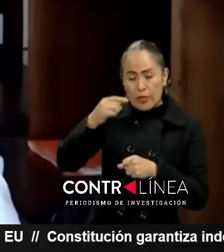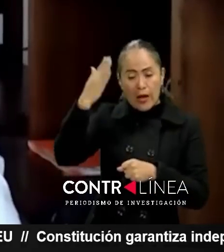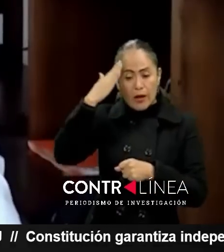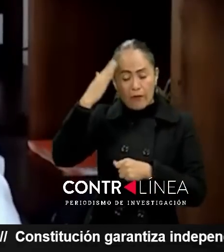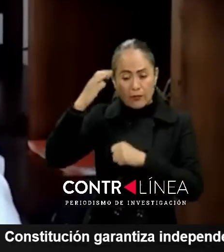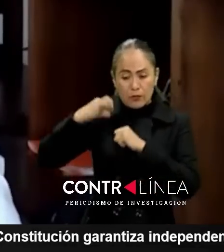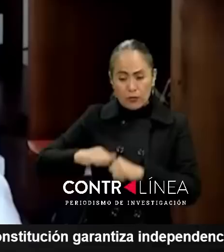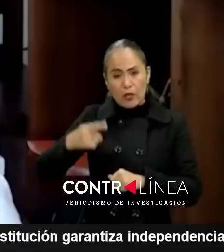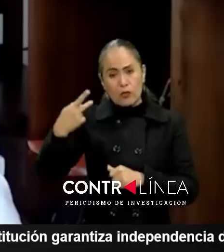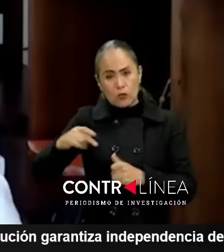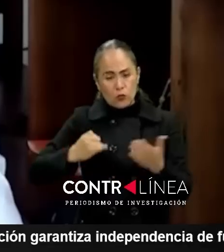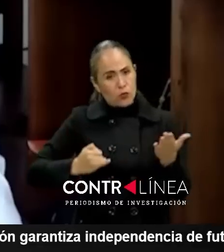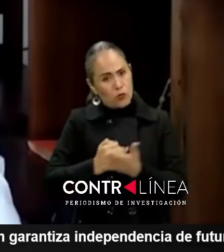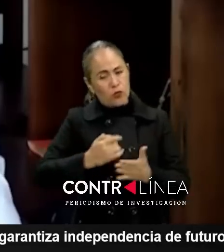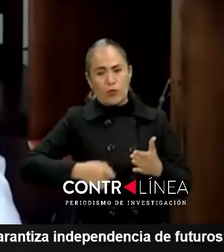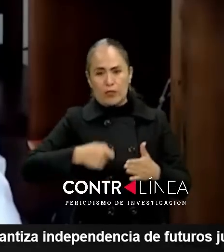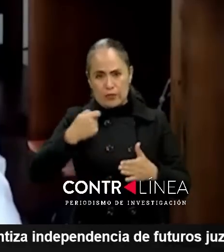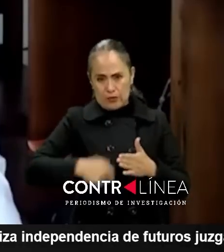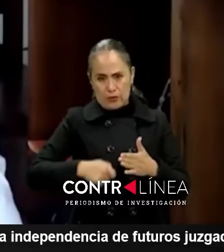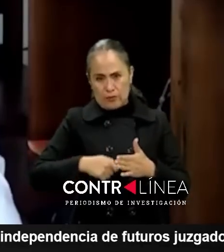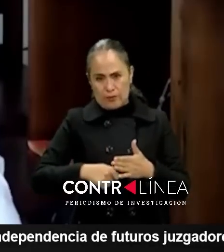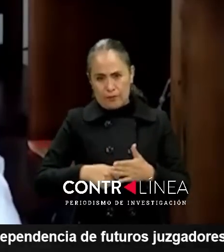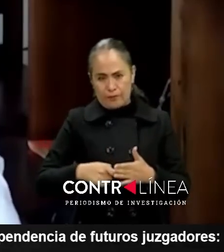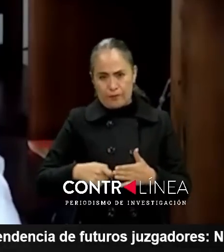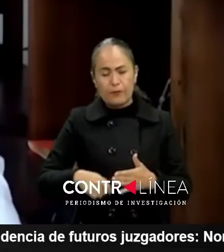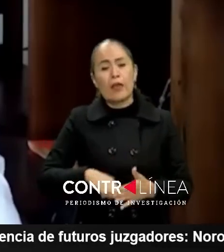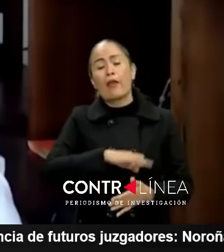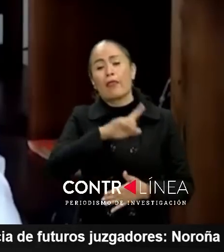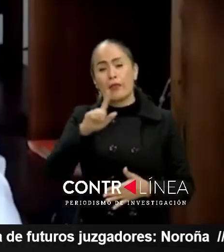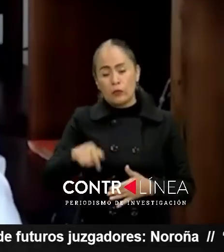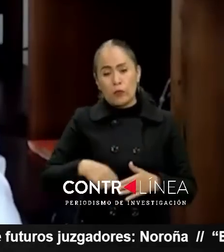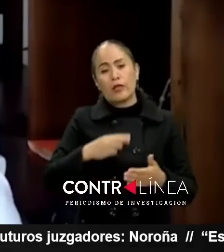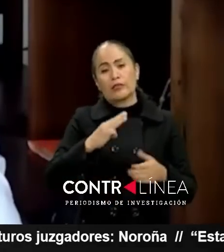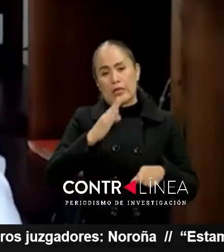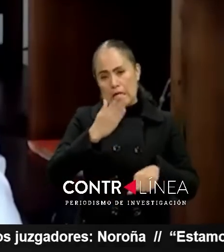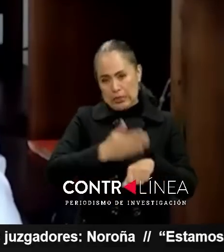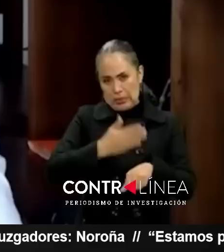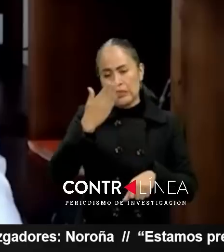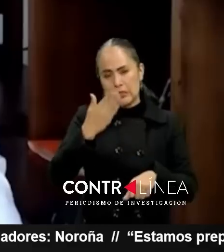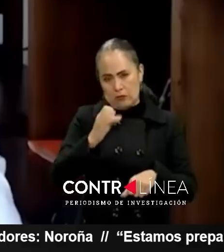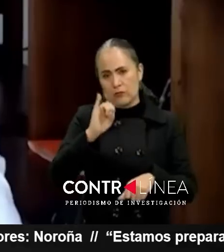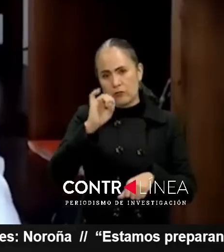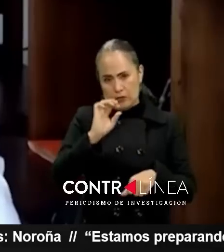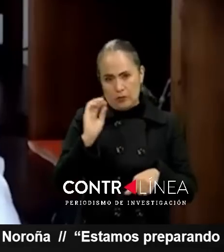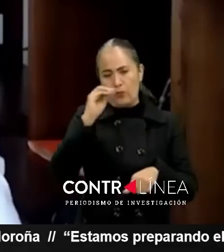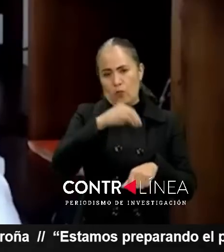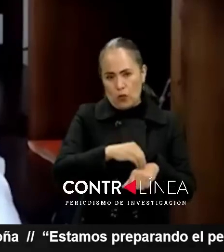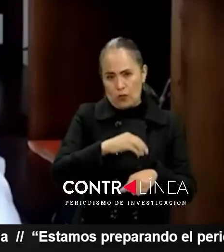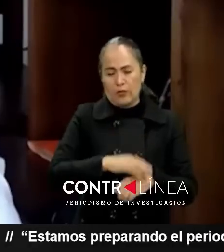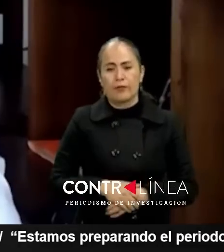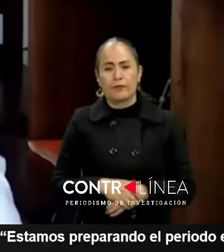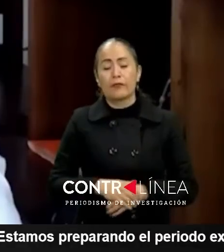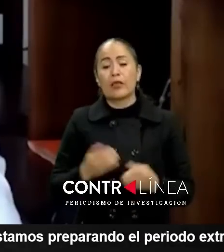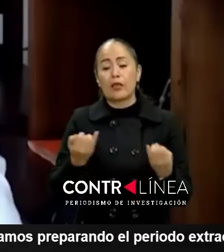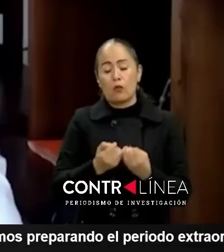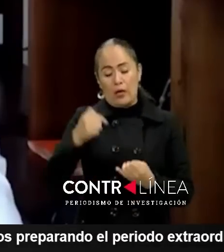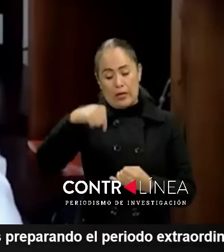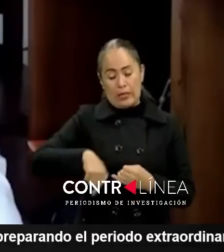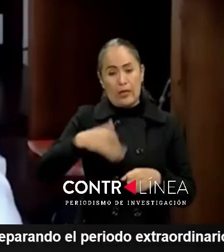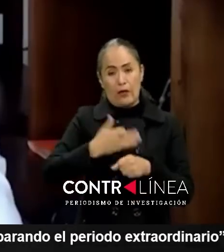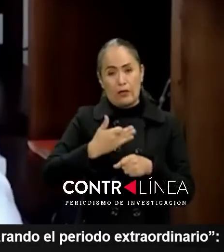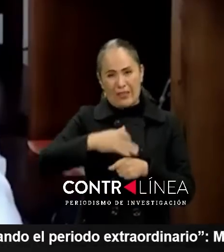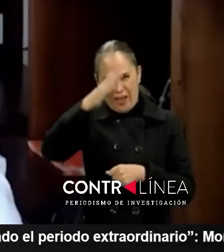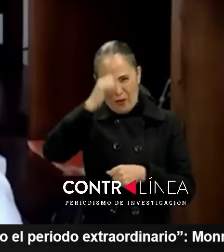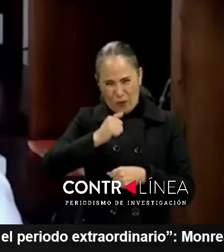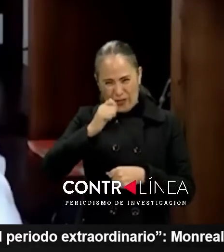emitir la resolución correspondiente y, de ser el caso, se impongan las sanciones. Además, con la emisión de este acuerdo también se muestra